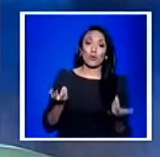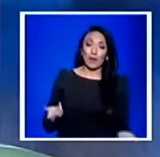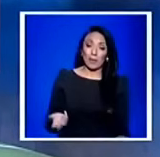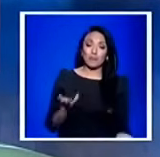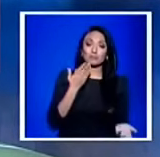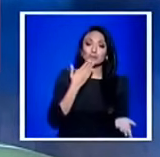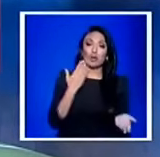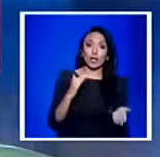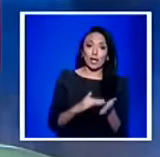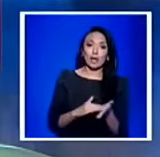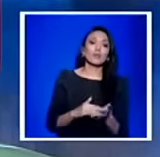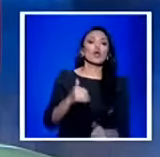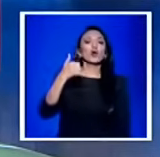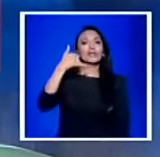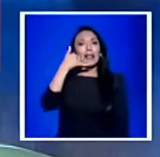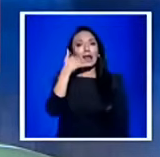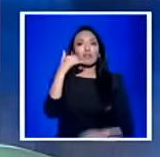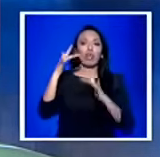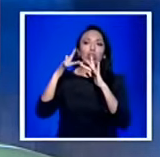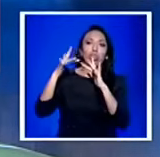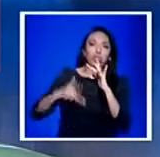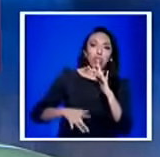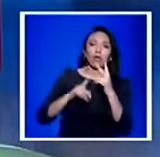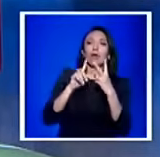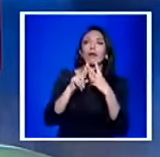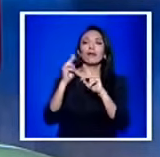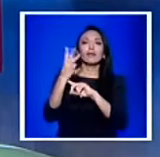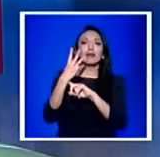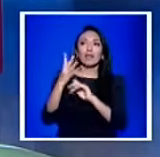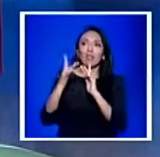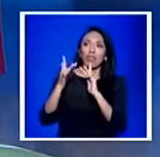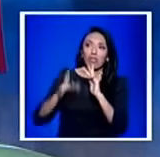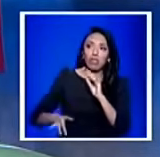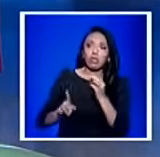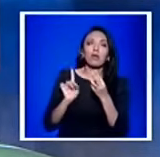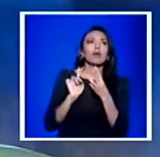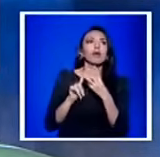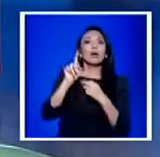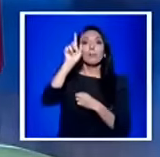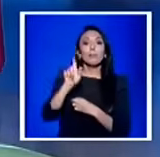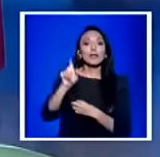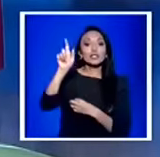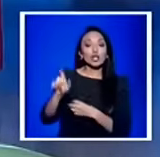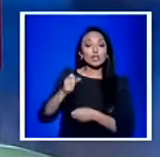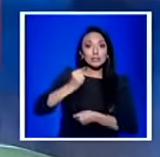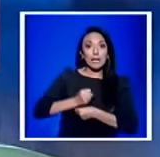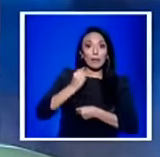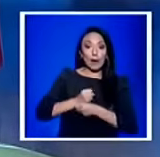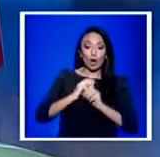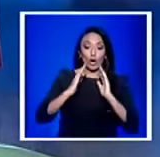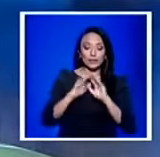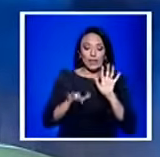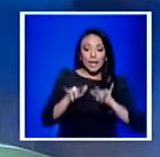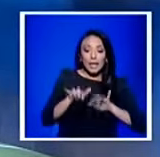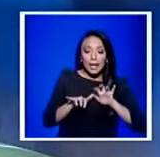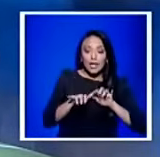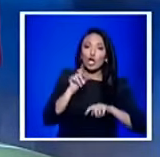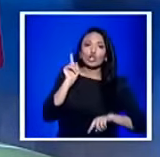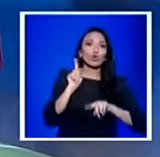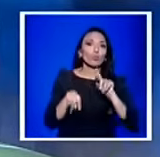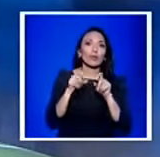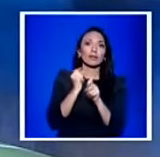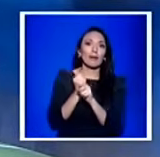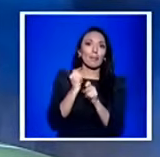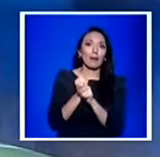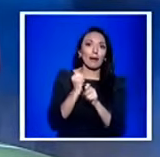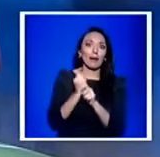ejemplo, en las llamadas telefónicas, en las conexiones a internet. Hay personas que trabajan desde casa y desde ya están